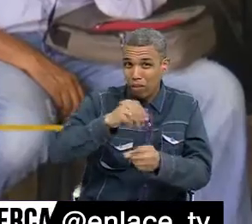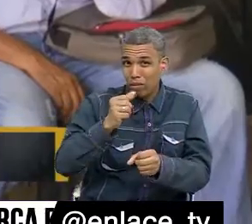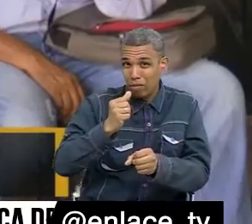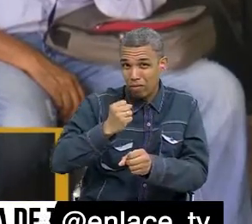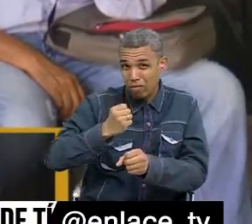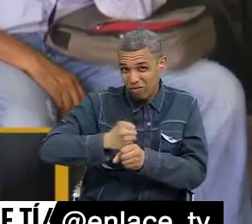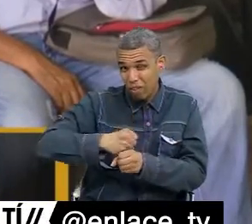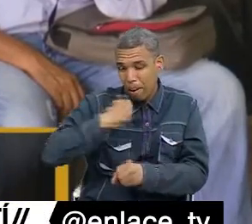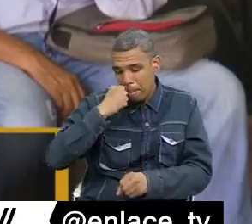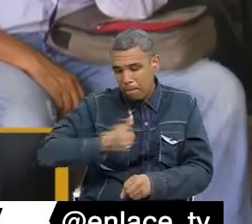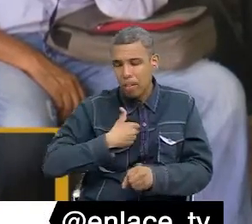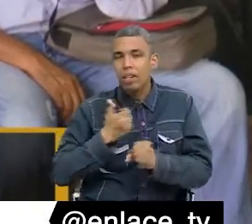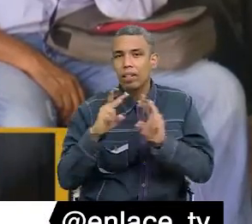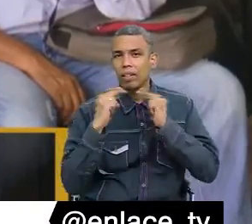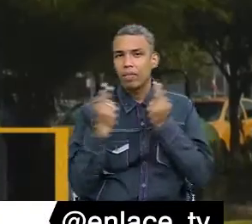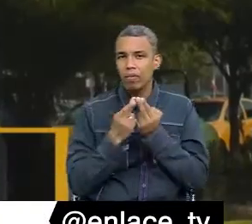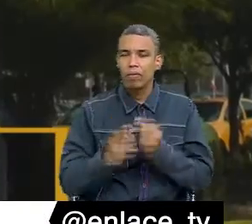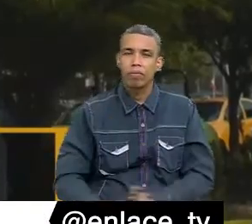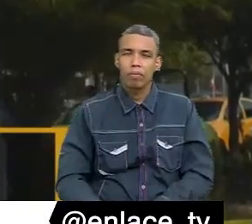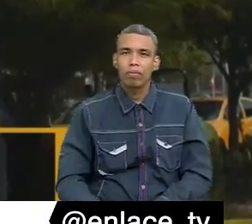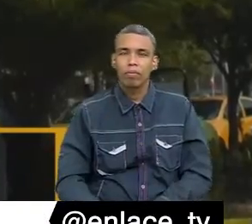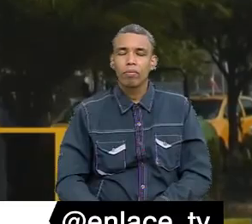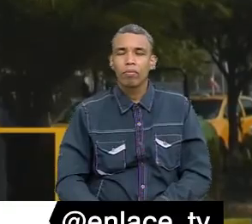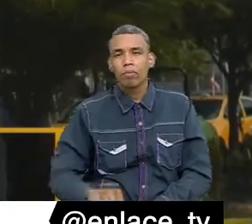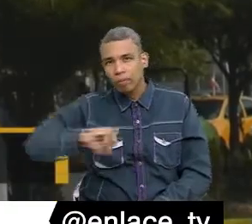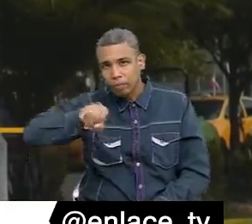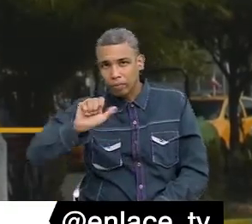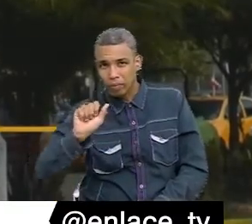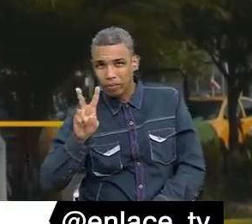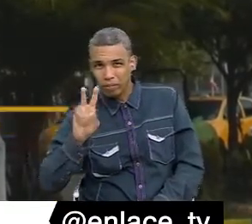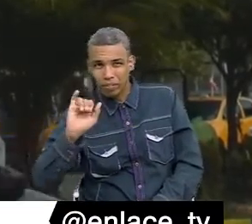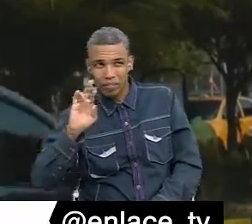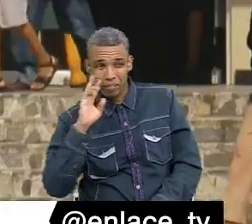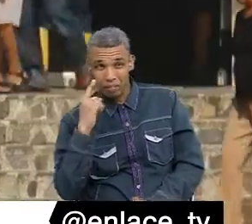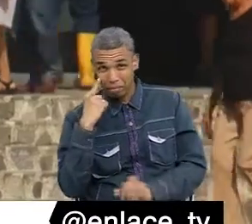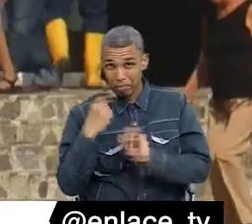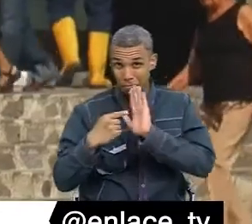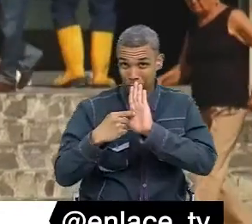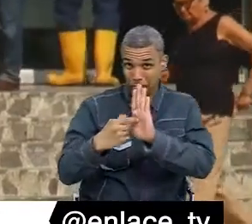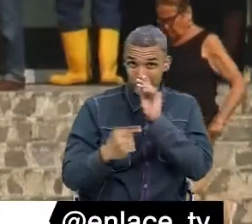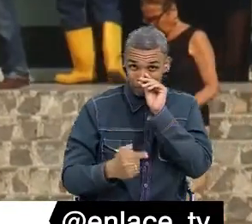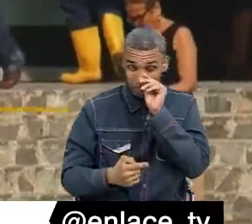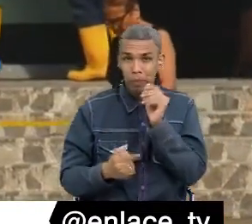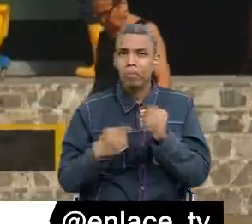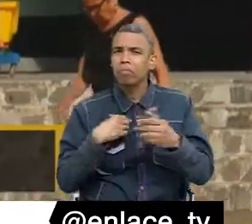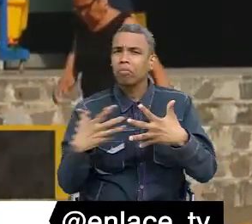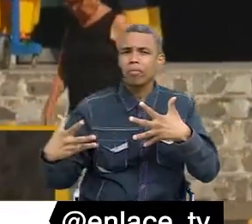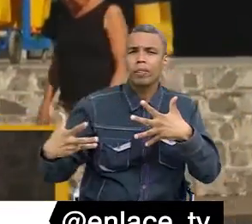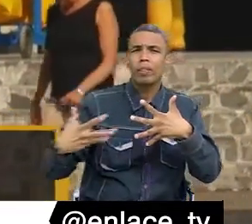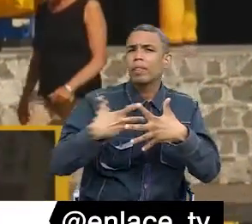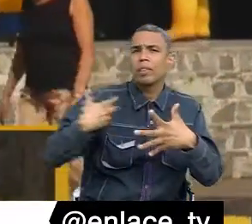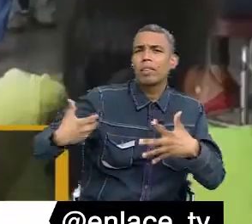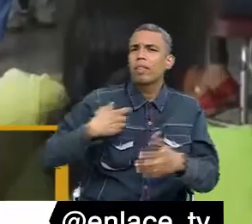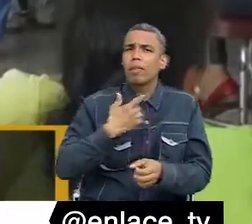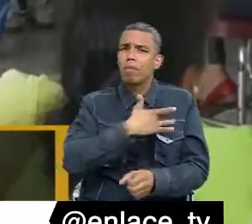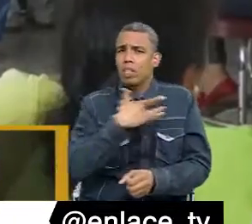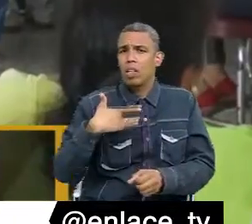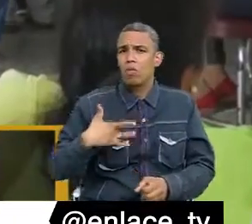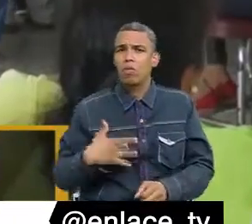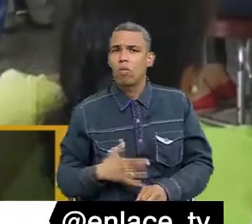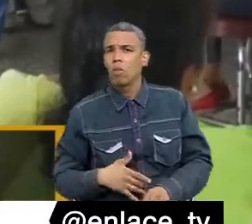Beleño, representante del Comité de Salud, dijo que en este escenario no se trata de rechazar el nuevo sistema de salud que pretende imponer Ecopetrol a